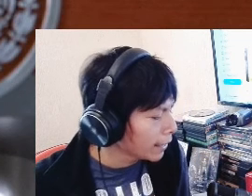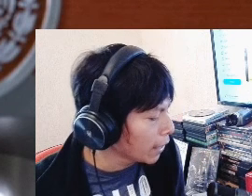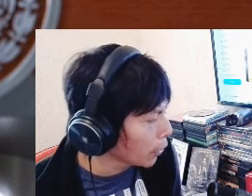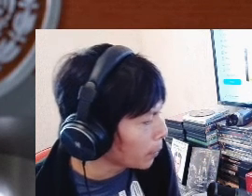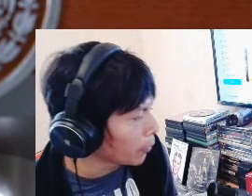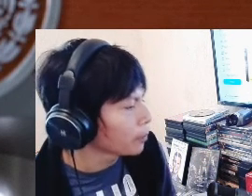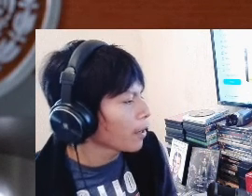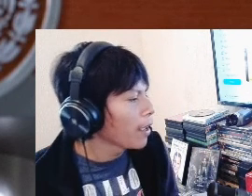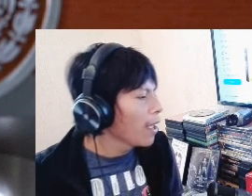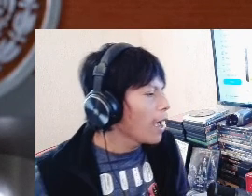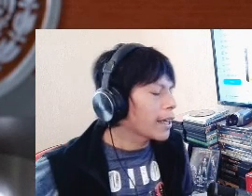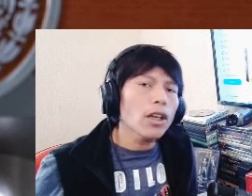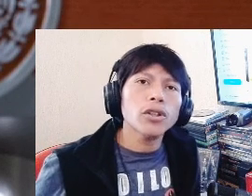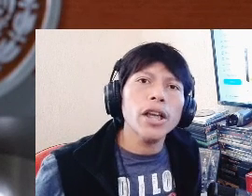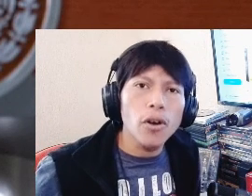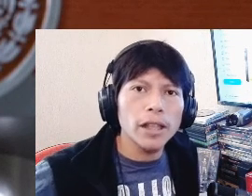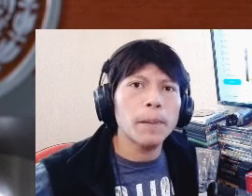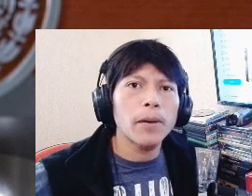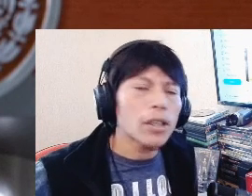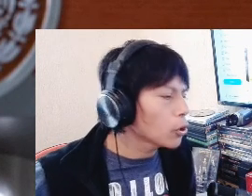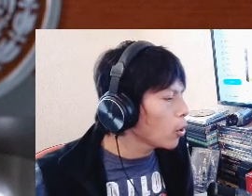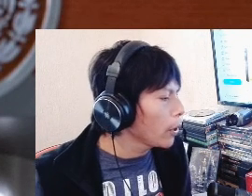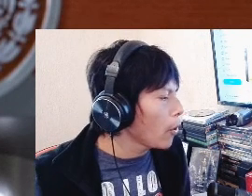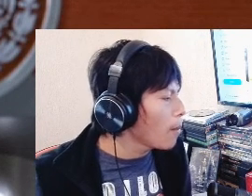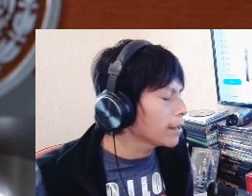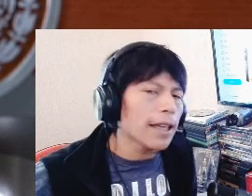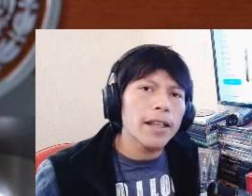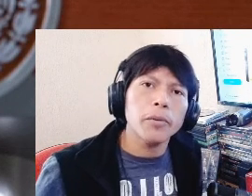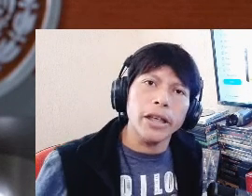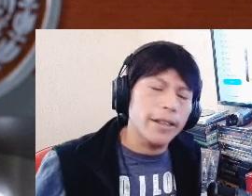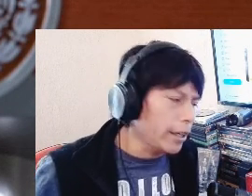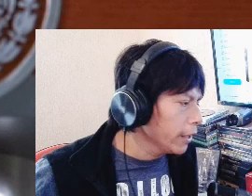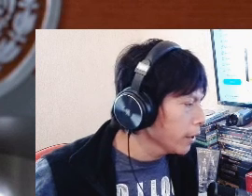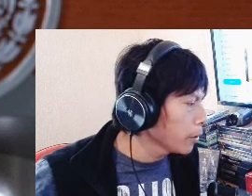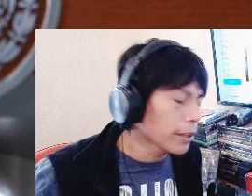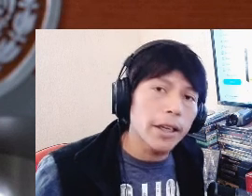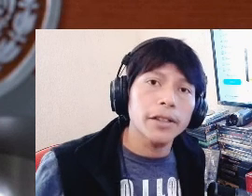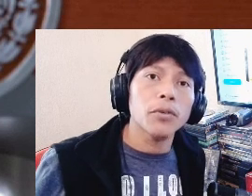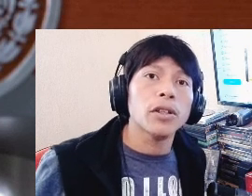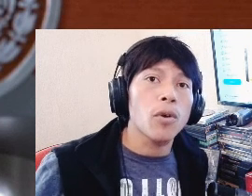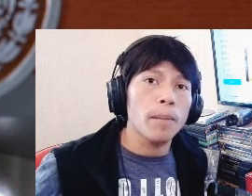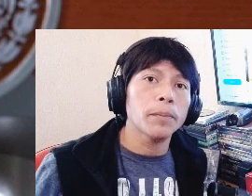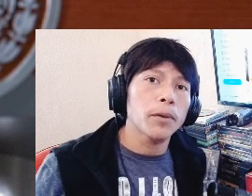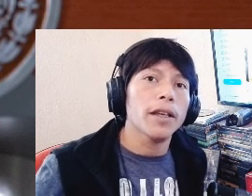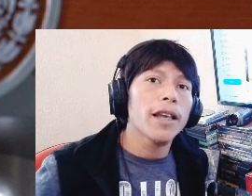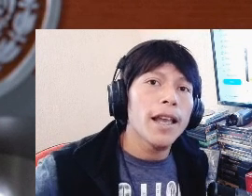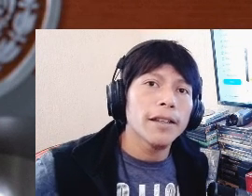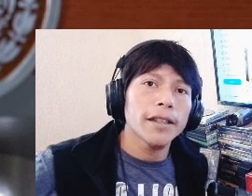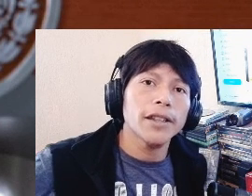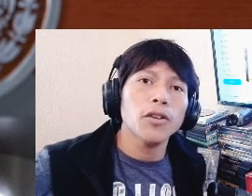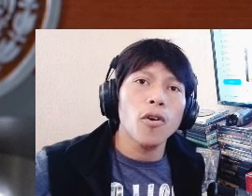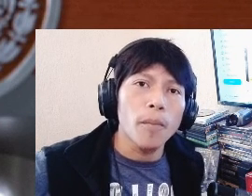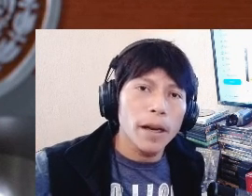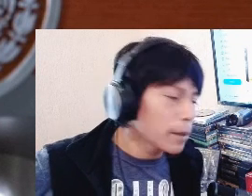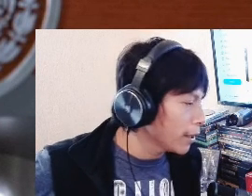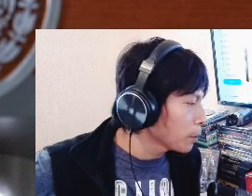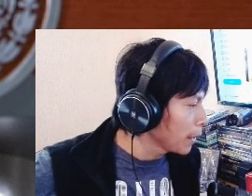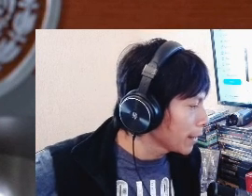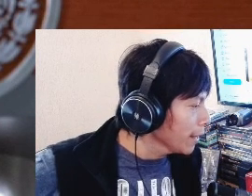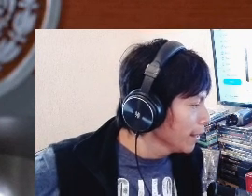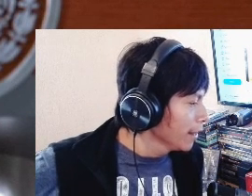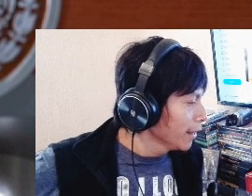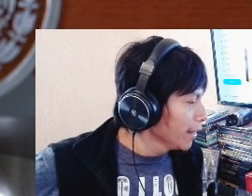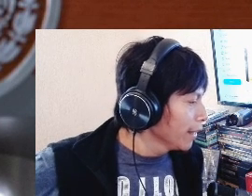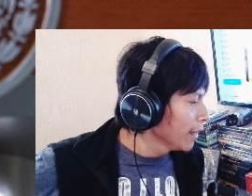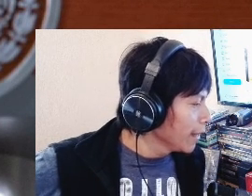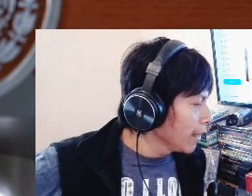mañana. Así es, señores. Bueno, aquí los dejo. Espero hacer otro video más tarde. Voy a salir a hacer unas compras porque necesito comprar mi